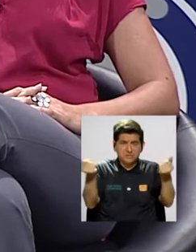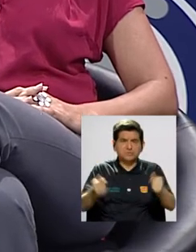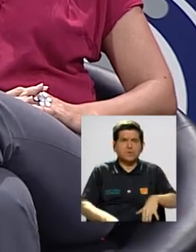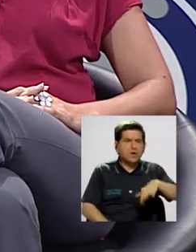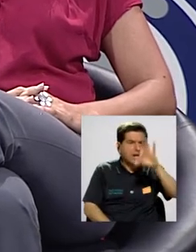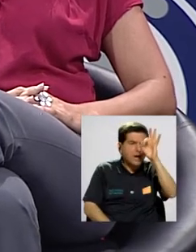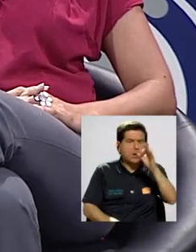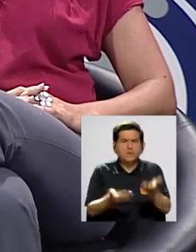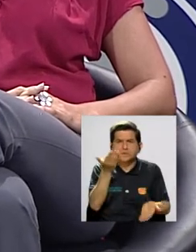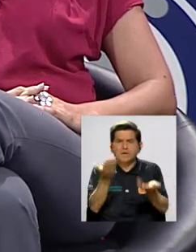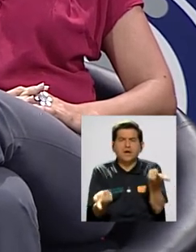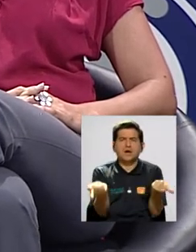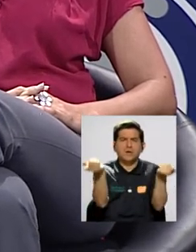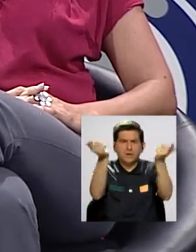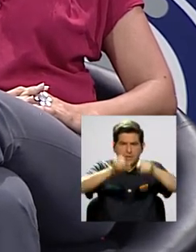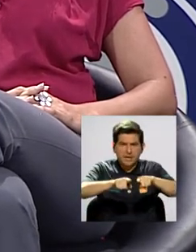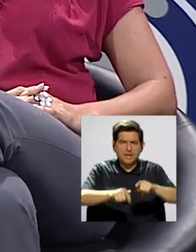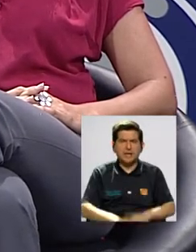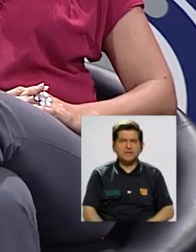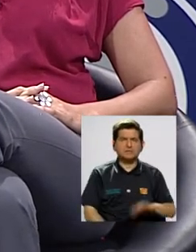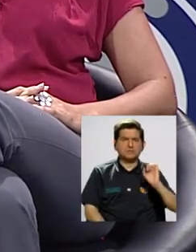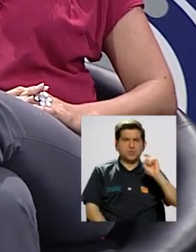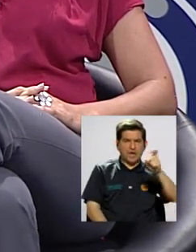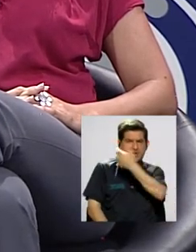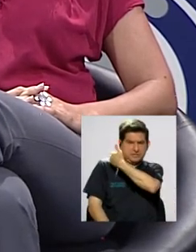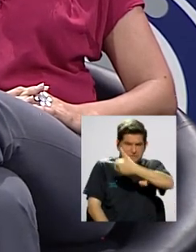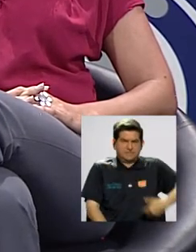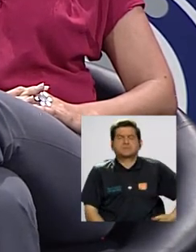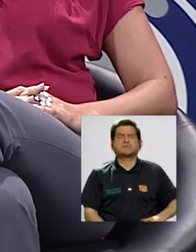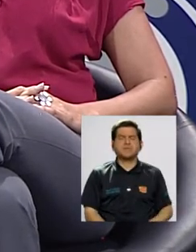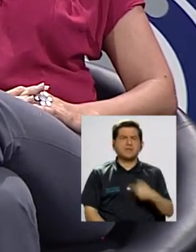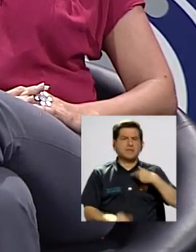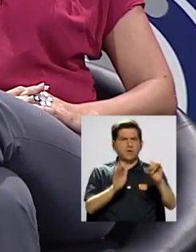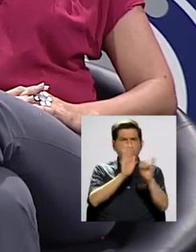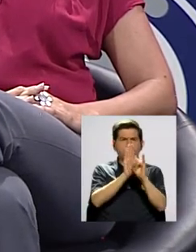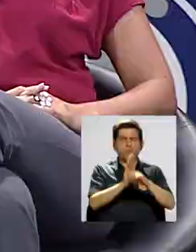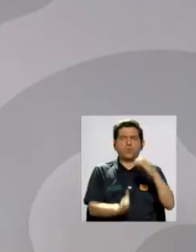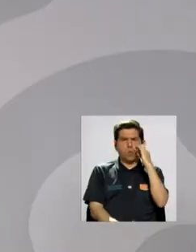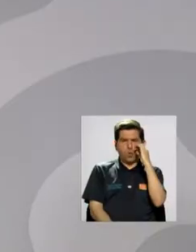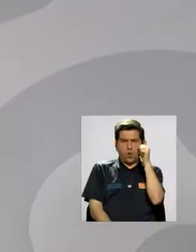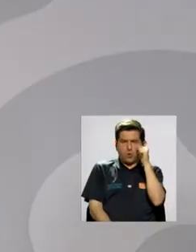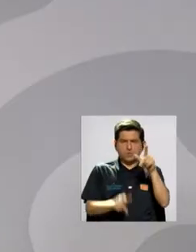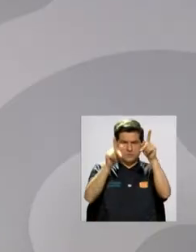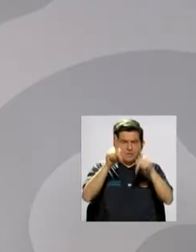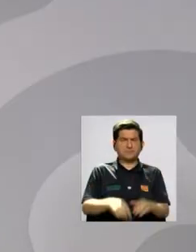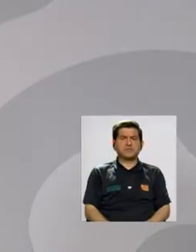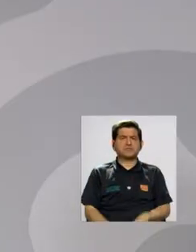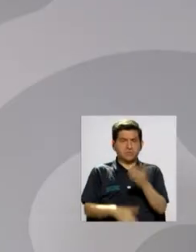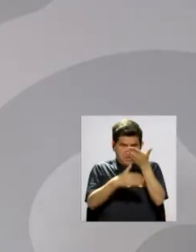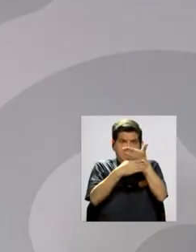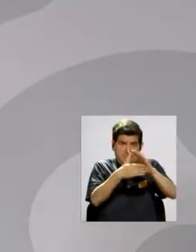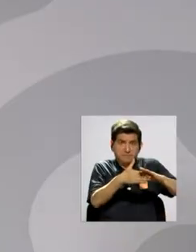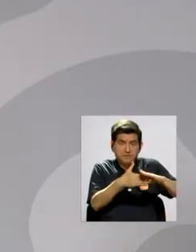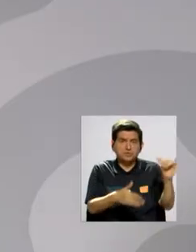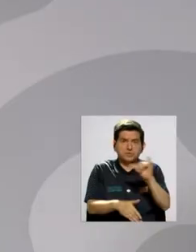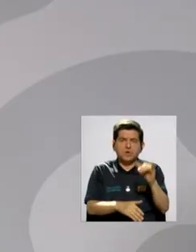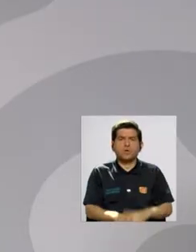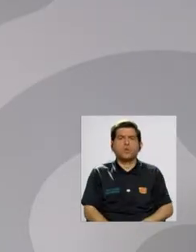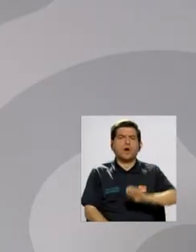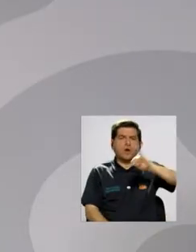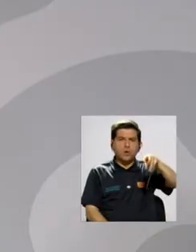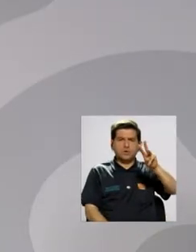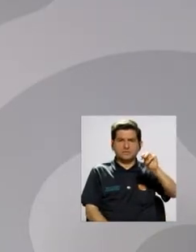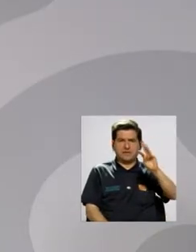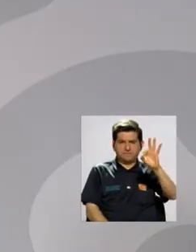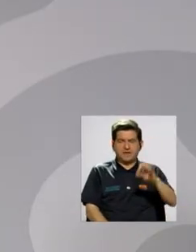encontramos en el caso de algunos expresidentes, por ejemplo, uno podía identificar en don Oscar un hombre que polarizaba, igual en el caso de José María